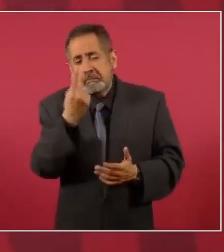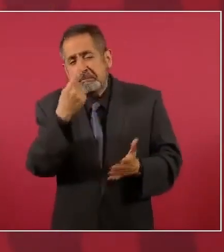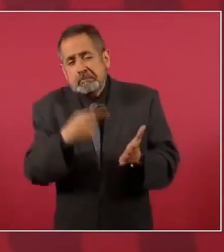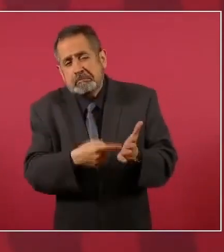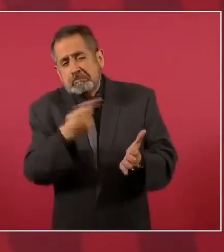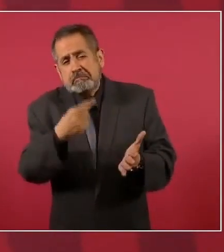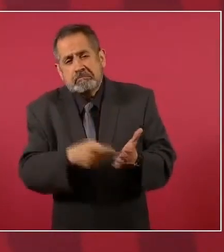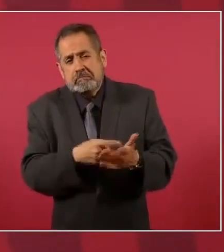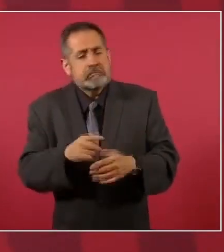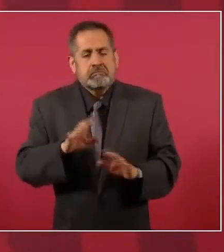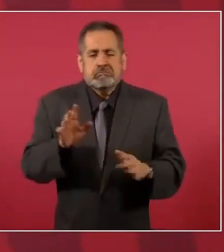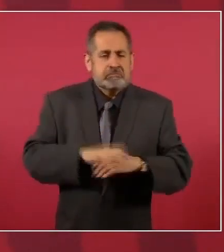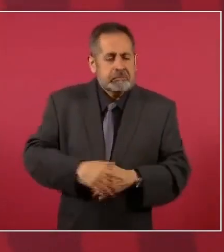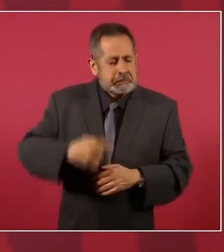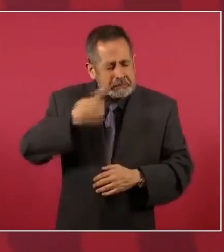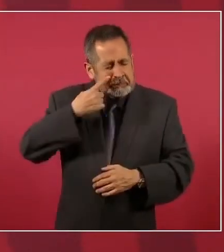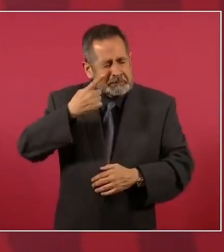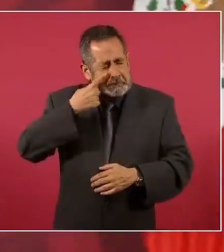estamos hablando